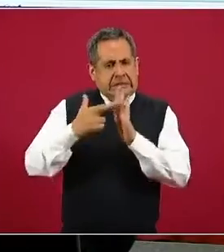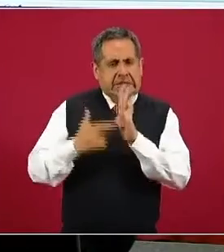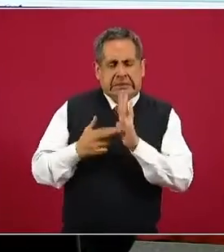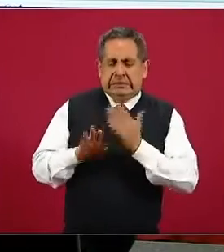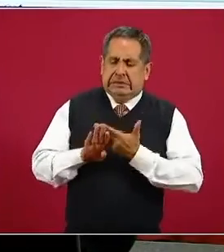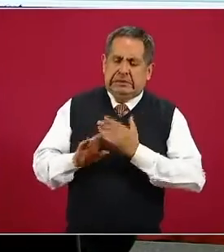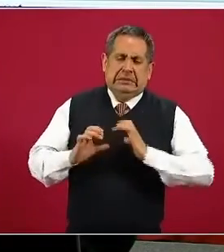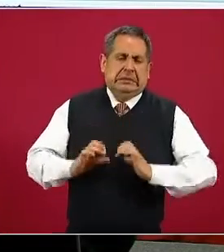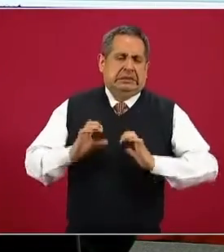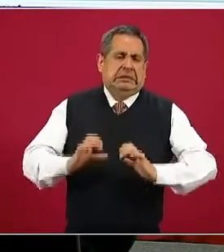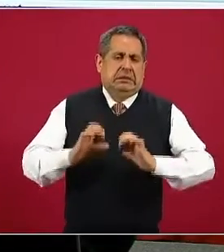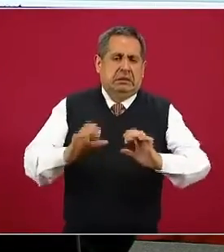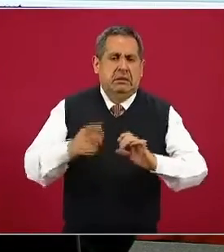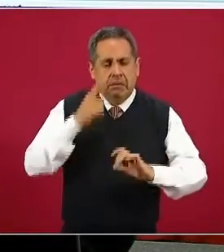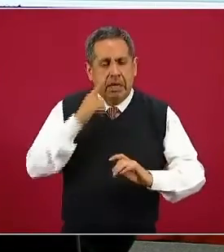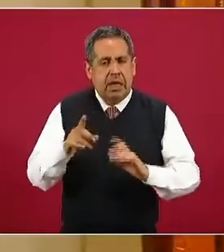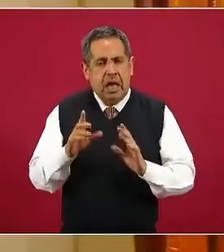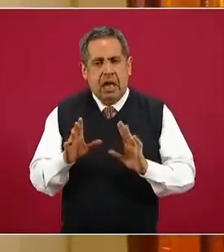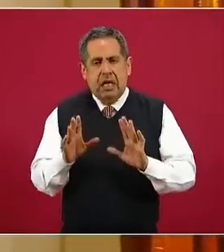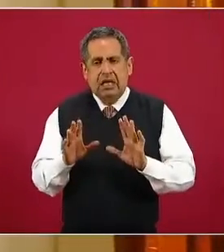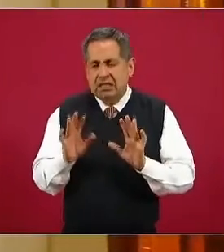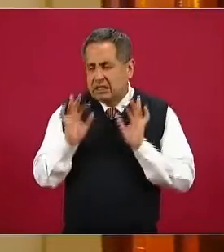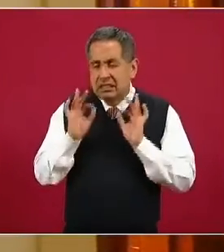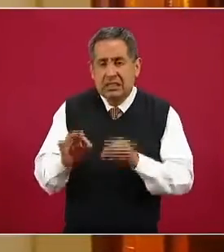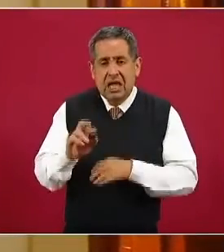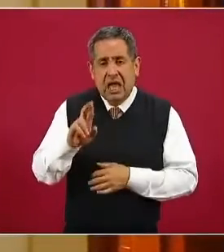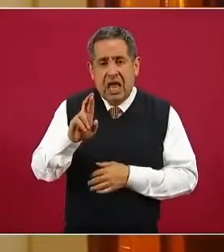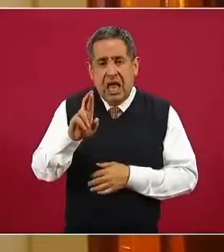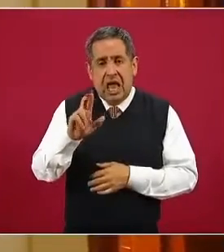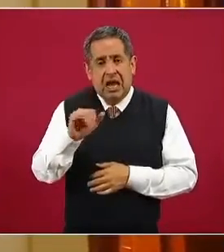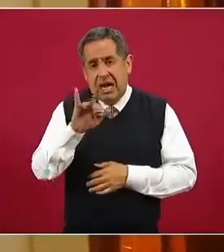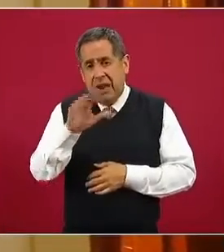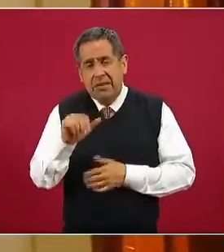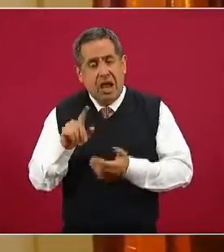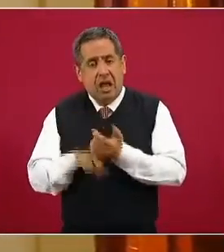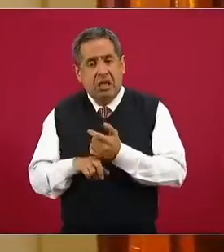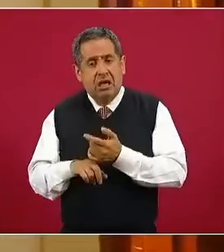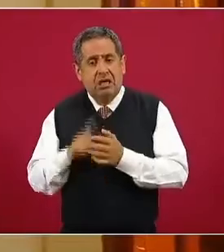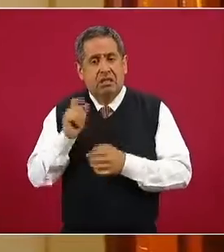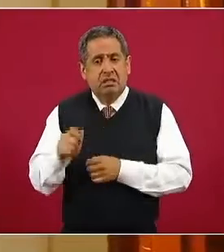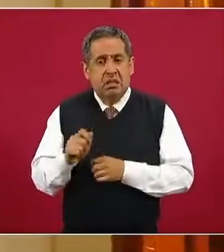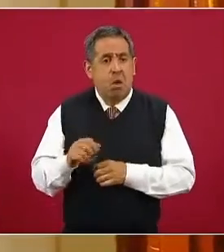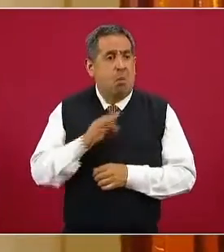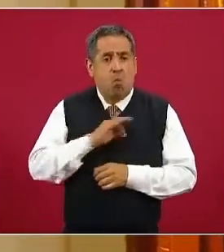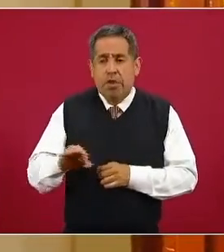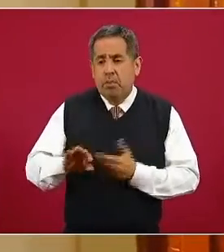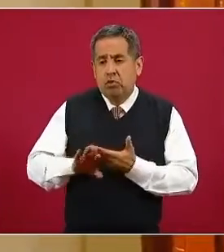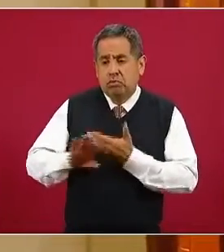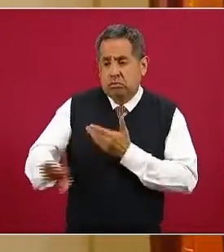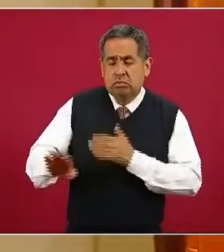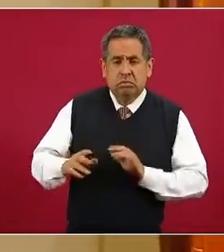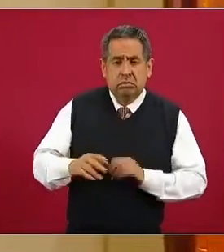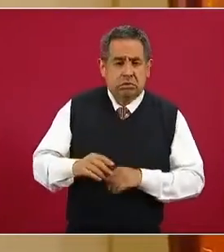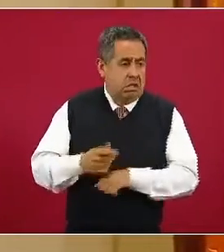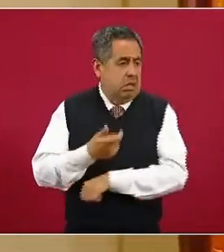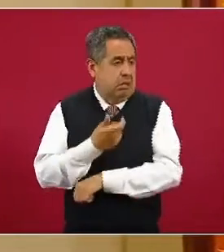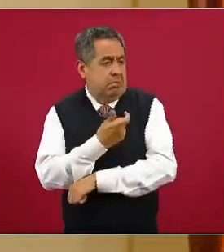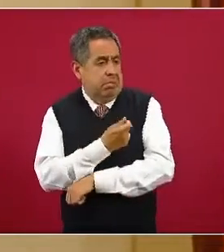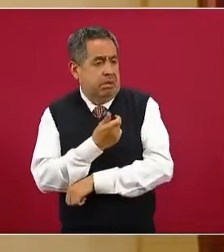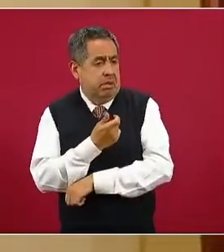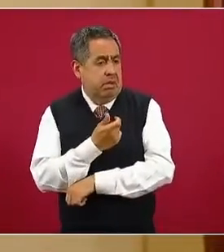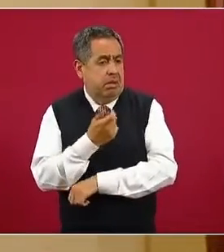importantes para decir y confirmar que la rabia es una enfermedad 100% prevenible por vacunación, con dos